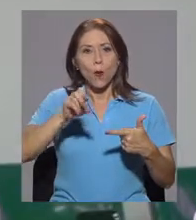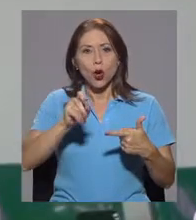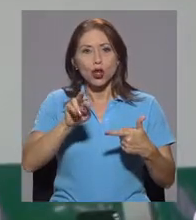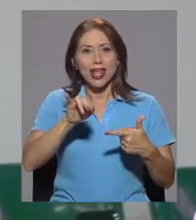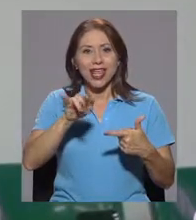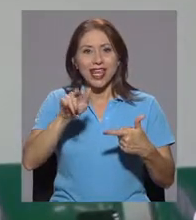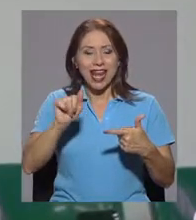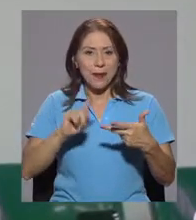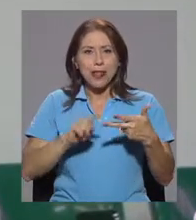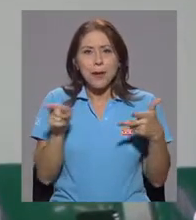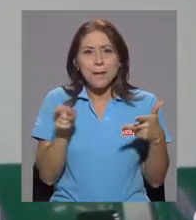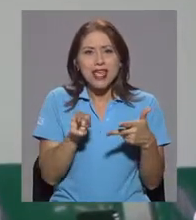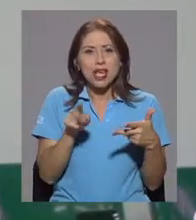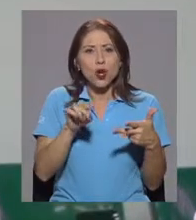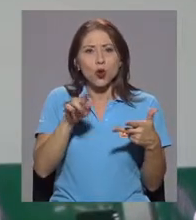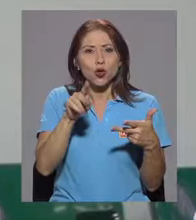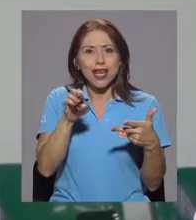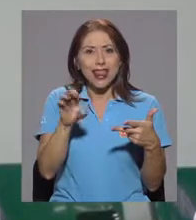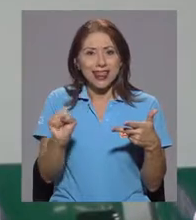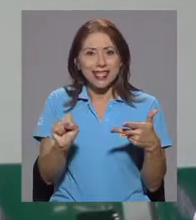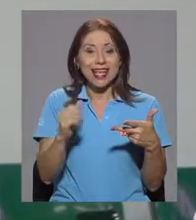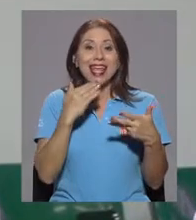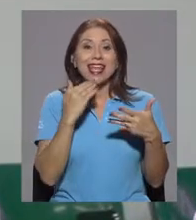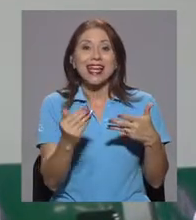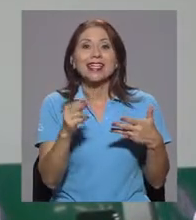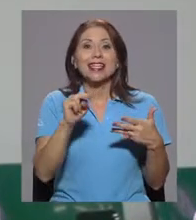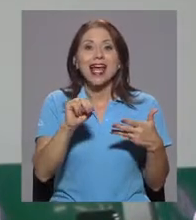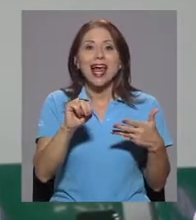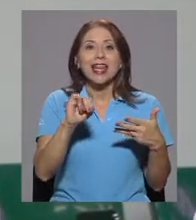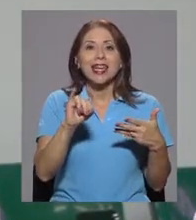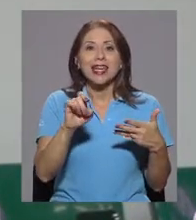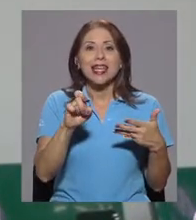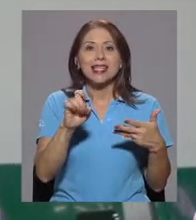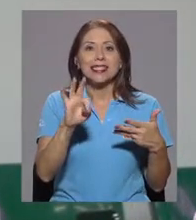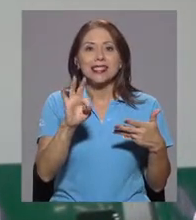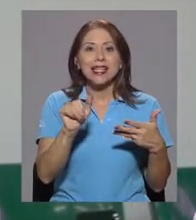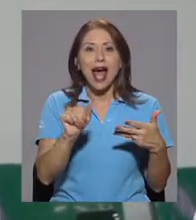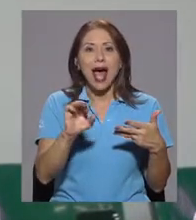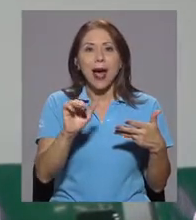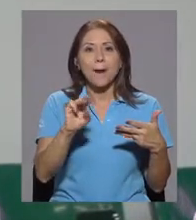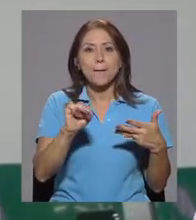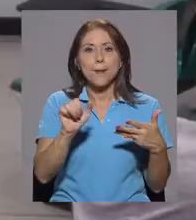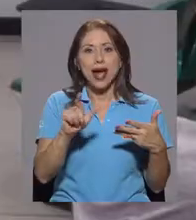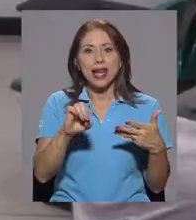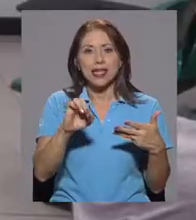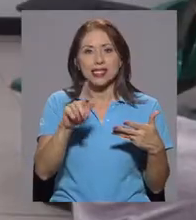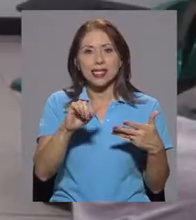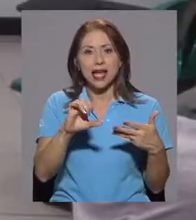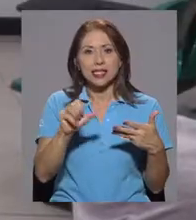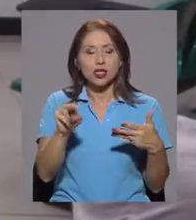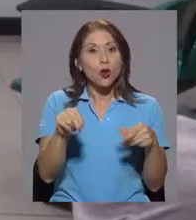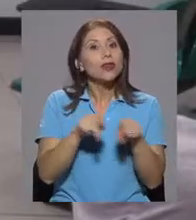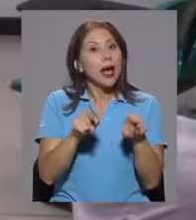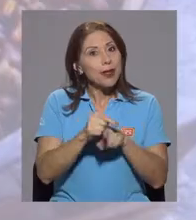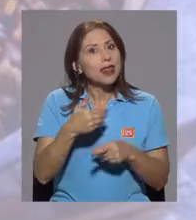y gracias al procesamiento de la nixtamalización, pues también una fuente importante de